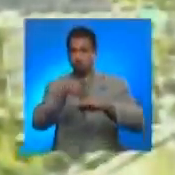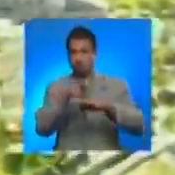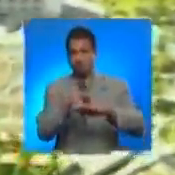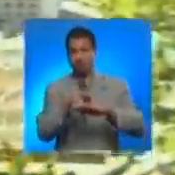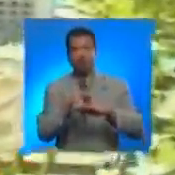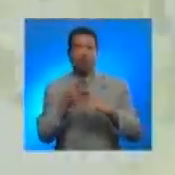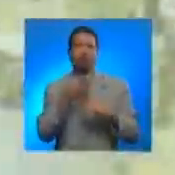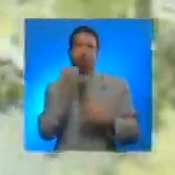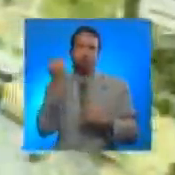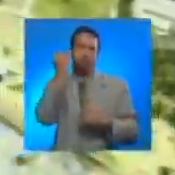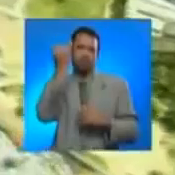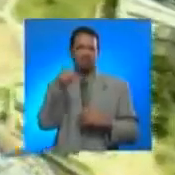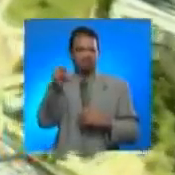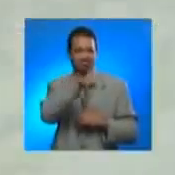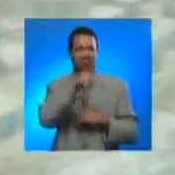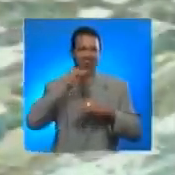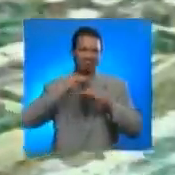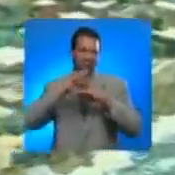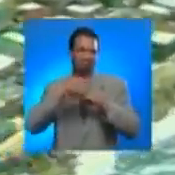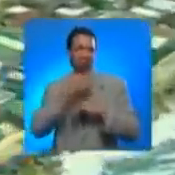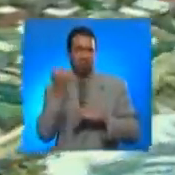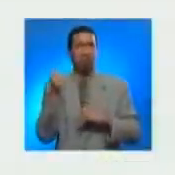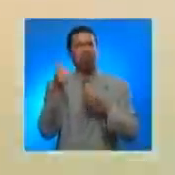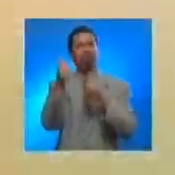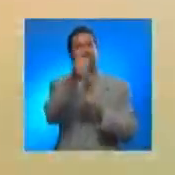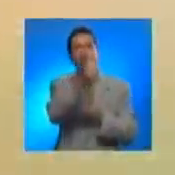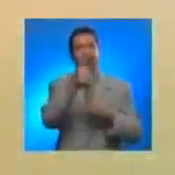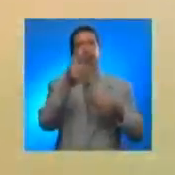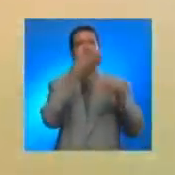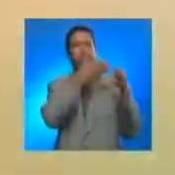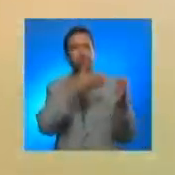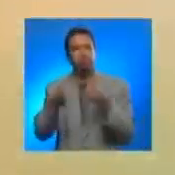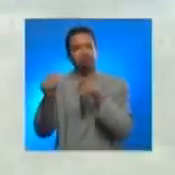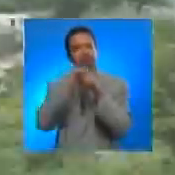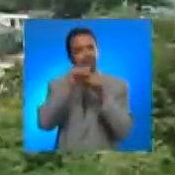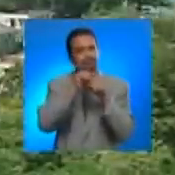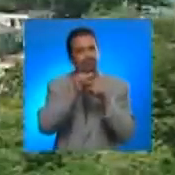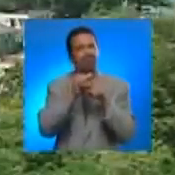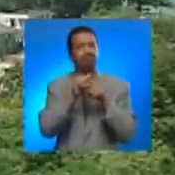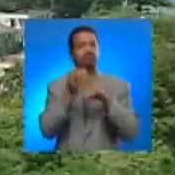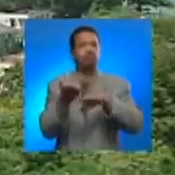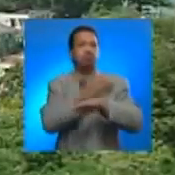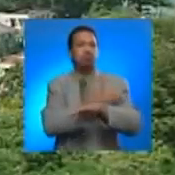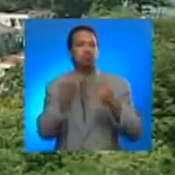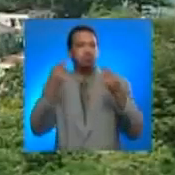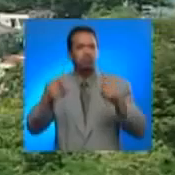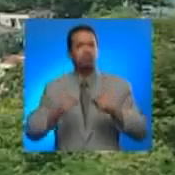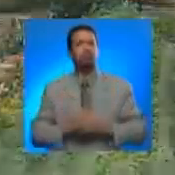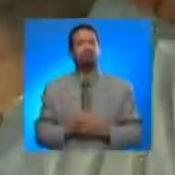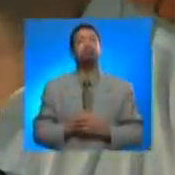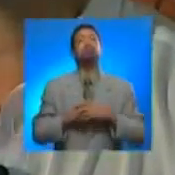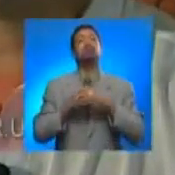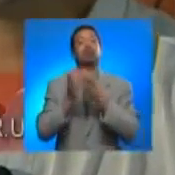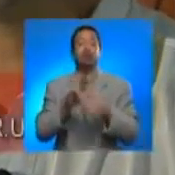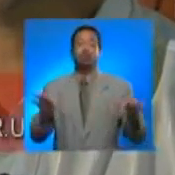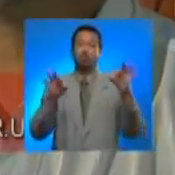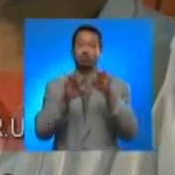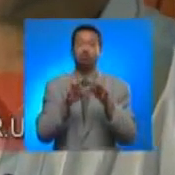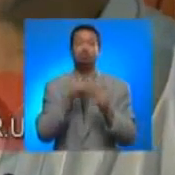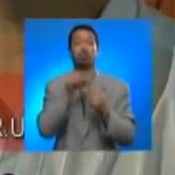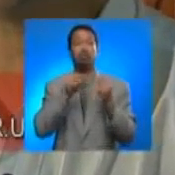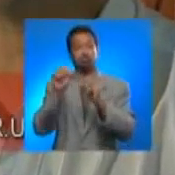el comportamiento del mar. En el caso de una erupción volcánica con potencial tsunamigénico, se podría emitir